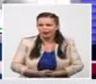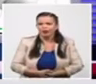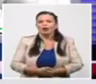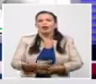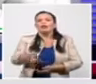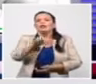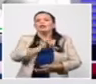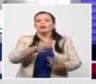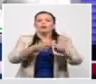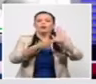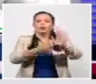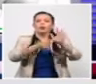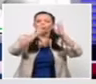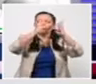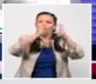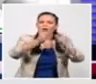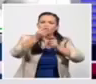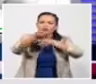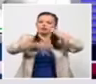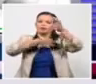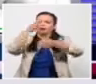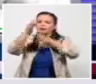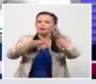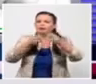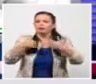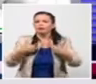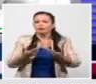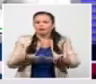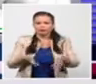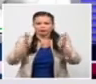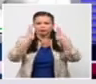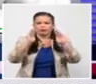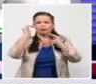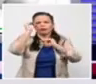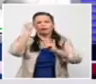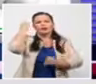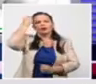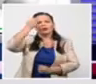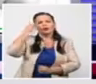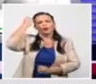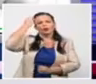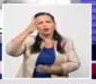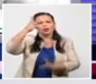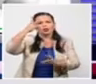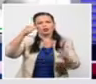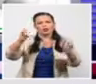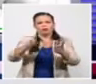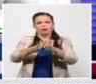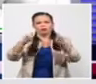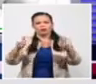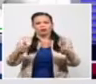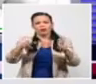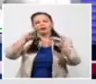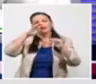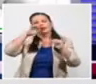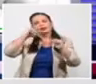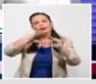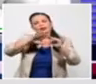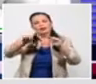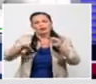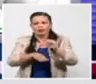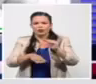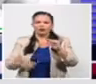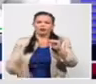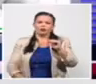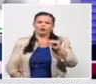y en gráficos lo preocupante de este incremento en la cifra de contagiados menores de edad, menores de 20 años,